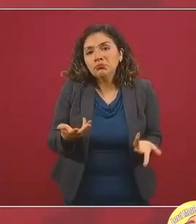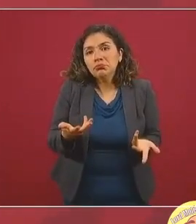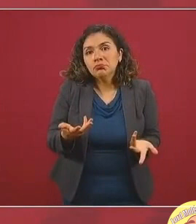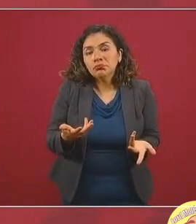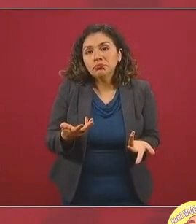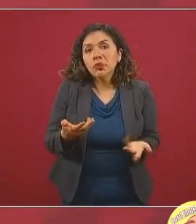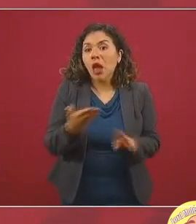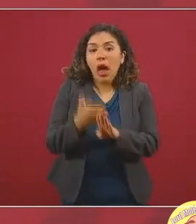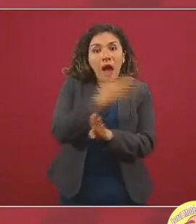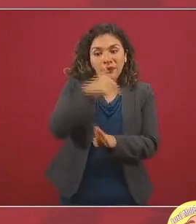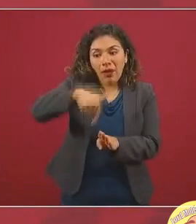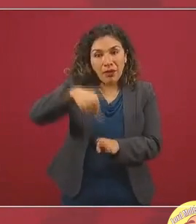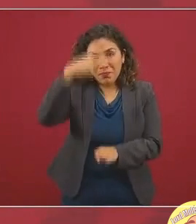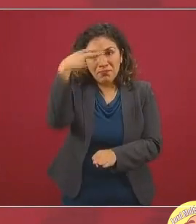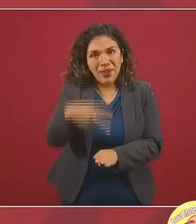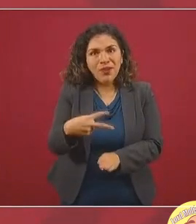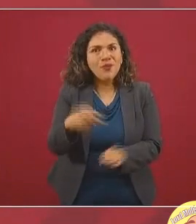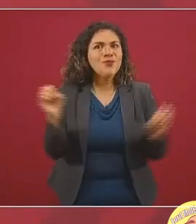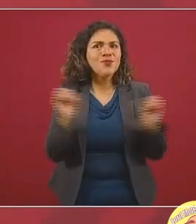que no se aplicaba en México,